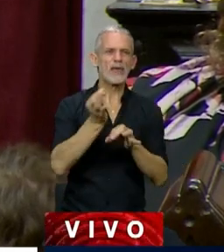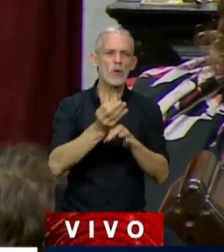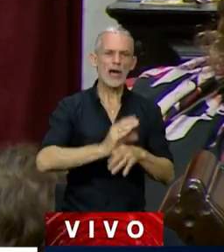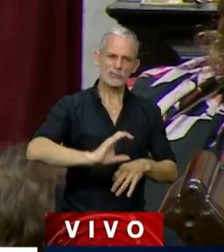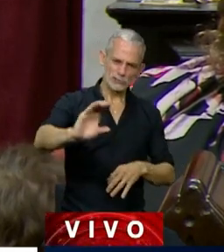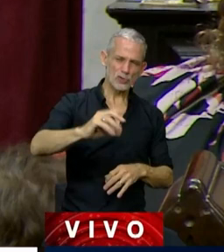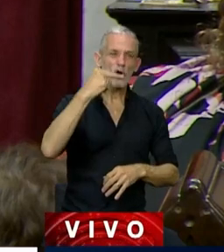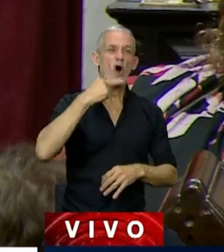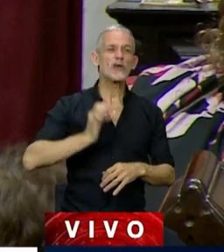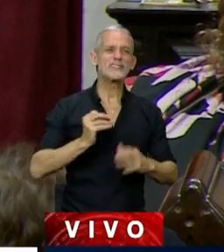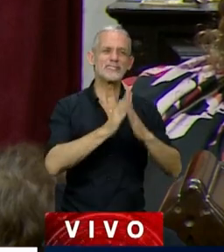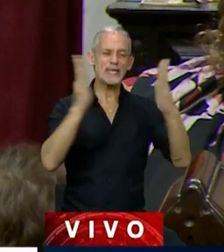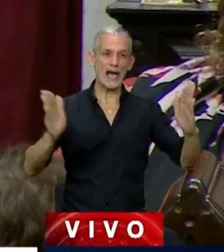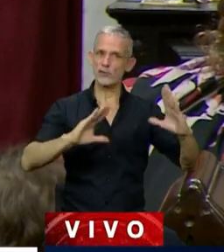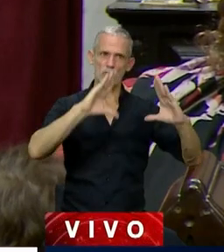educación en 11 años.